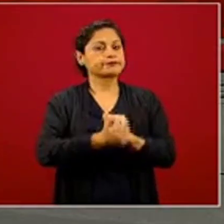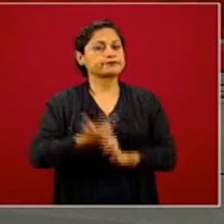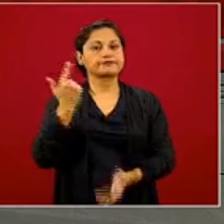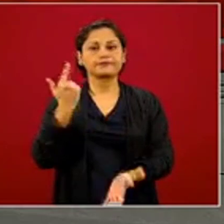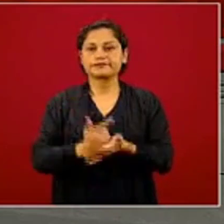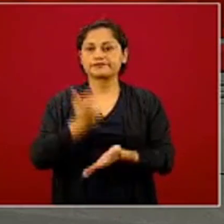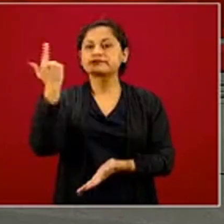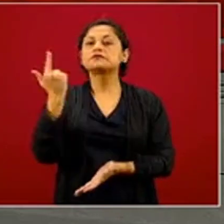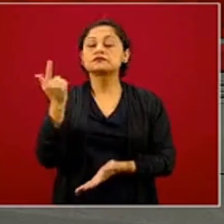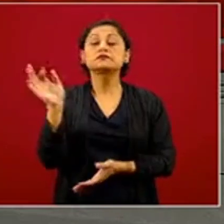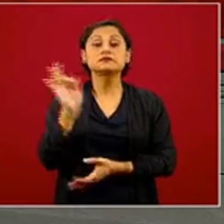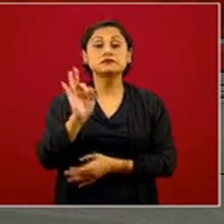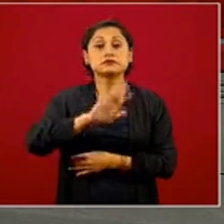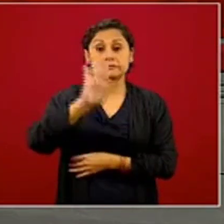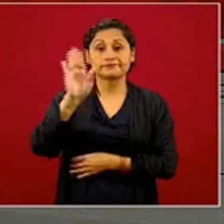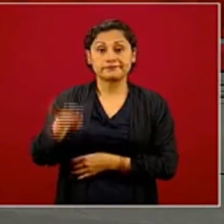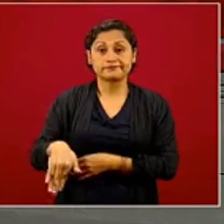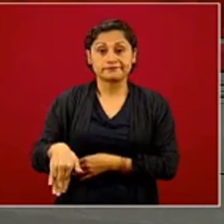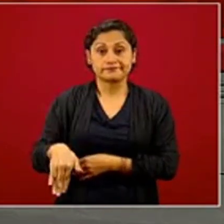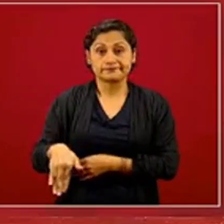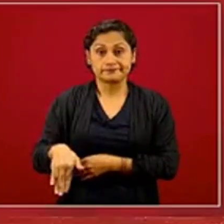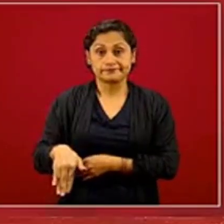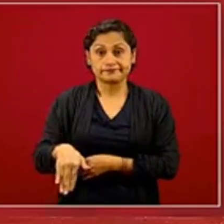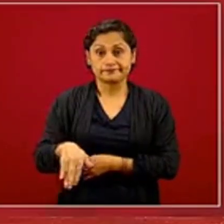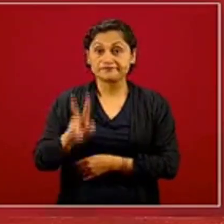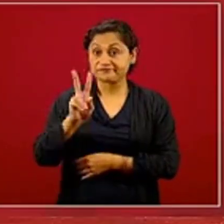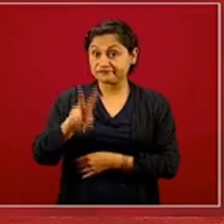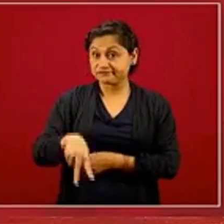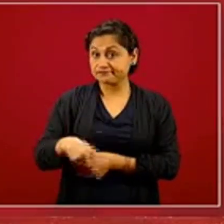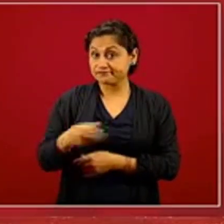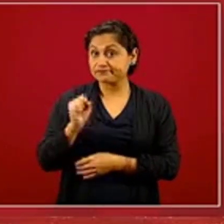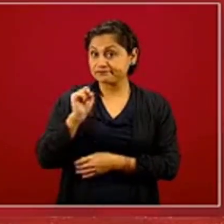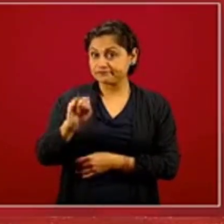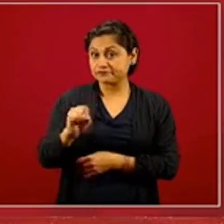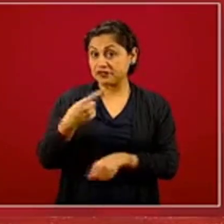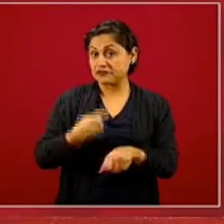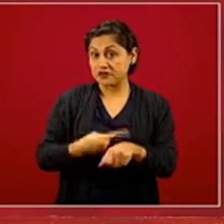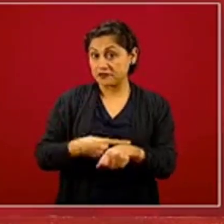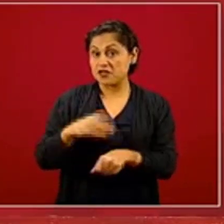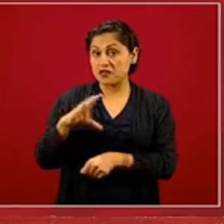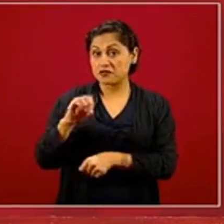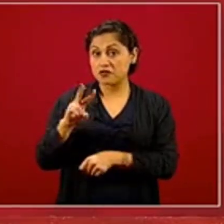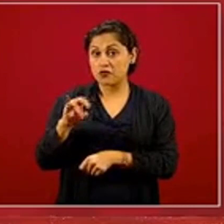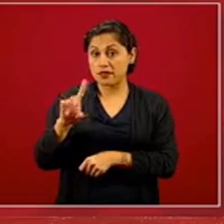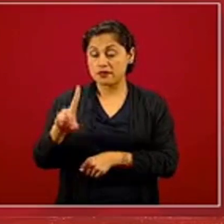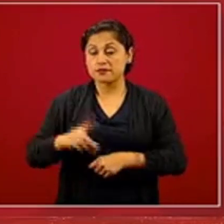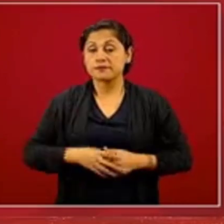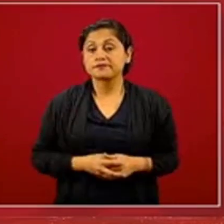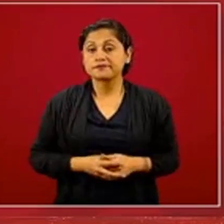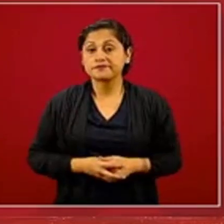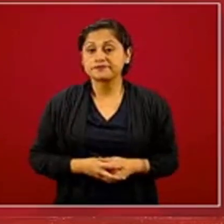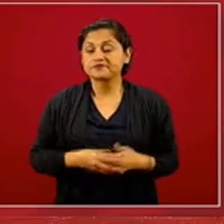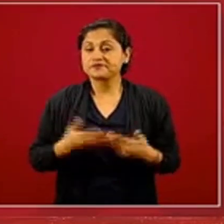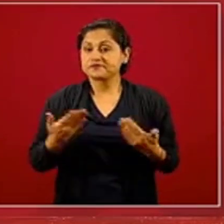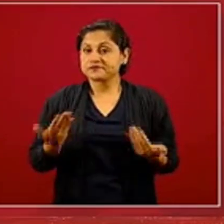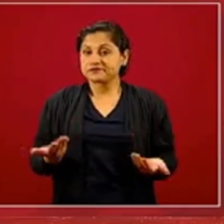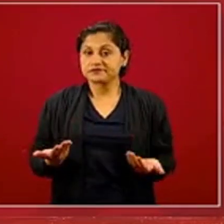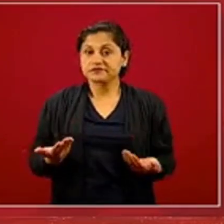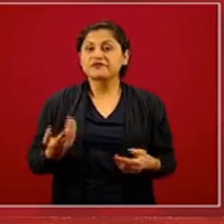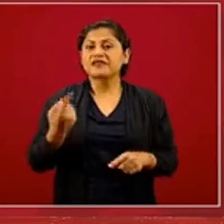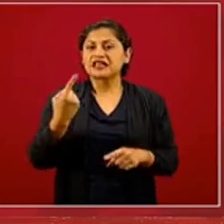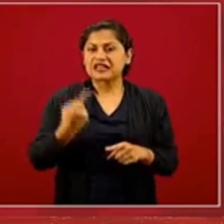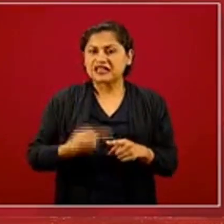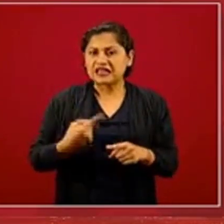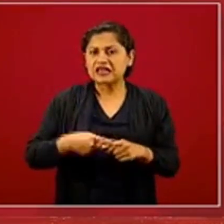letal incluso, mortal, puede causar la muerte, COVID. ¿En quién es más probable que ocurra